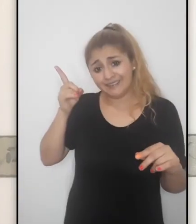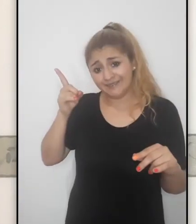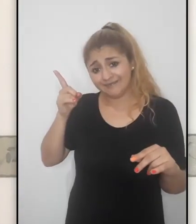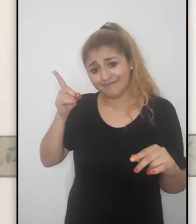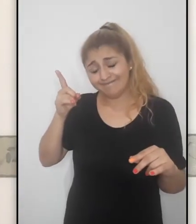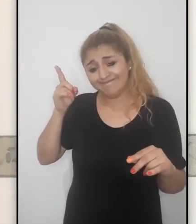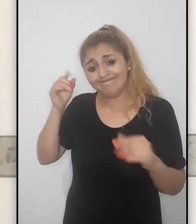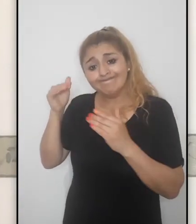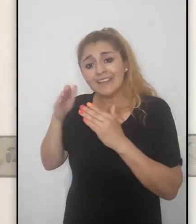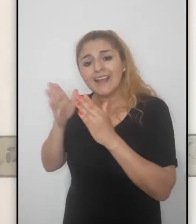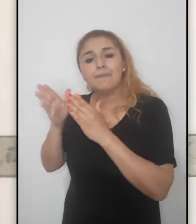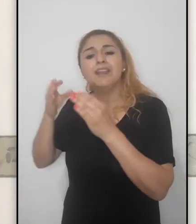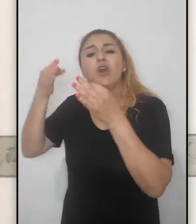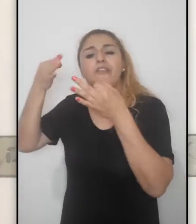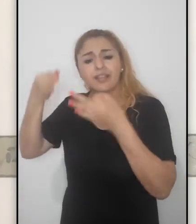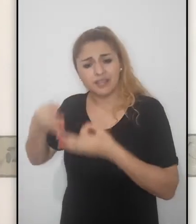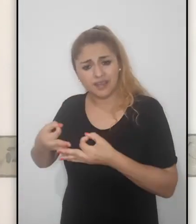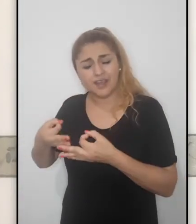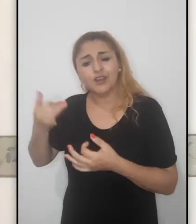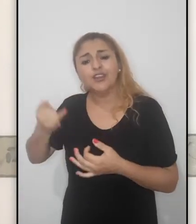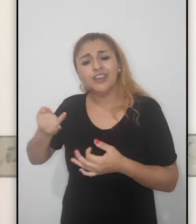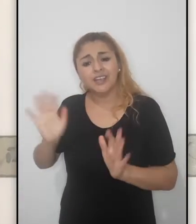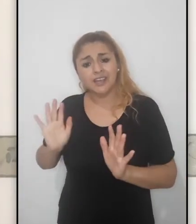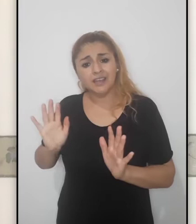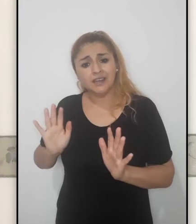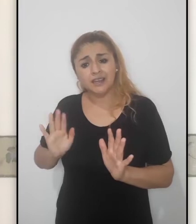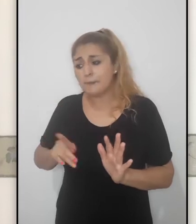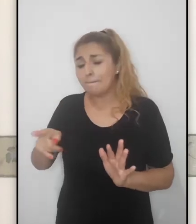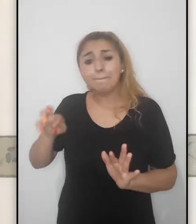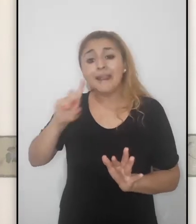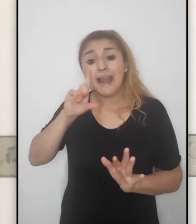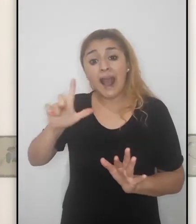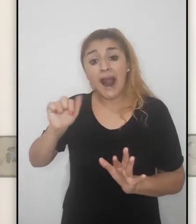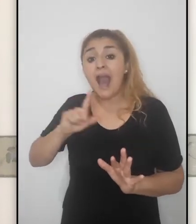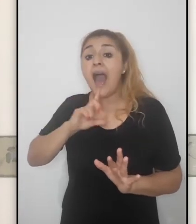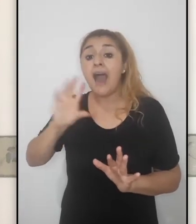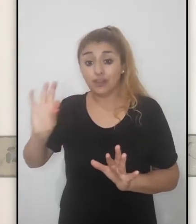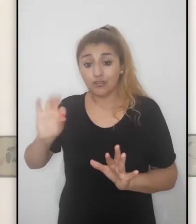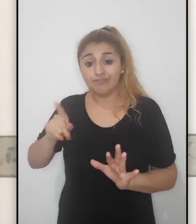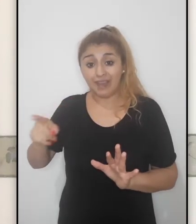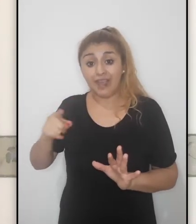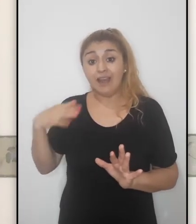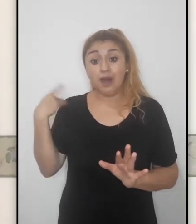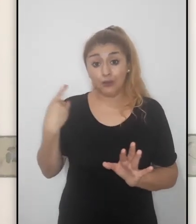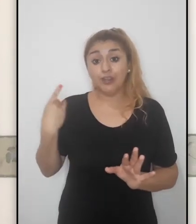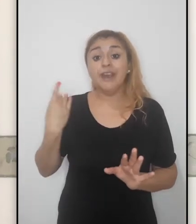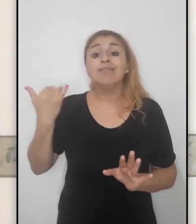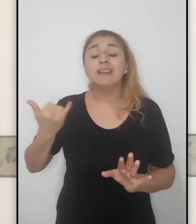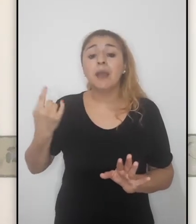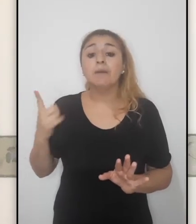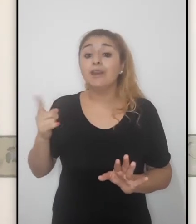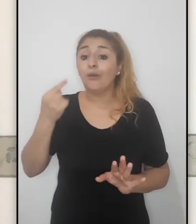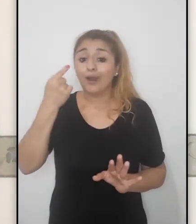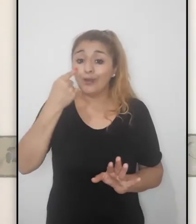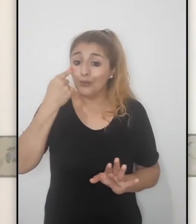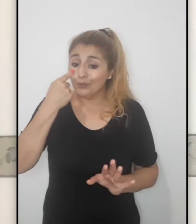la tenía ahí enfrente y no podía ver la verdad así que te animo a que puedas tener